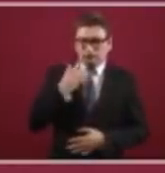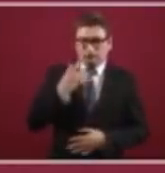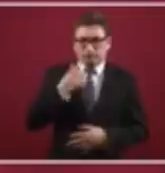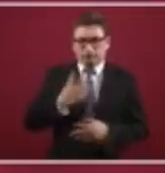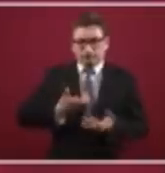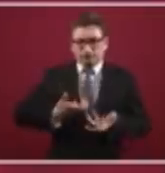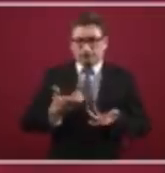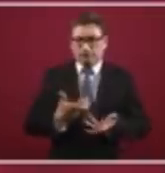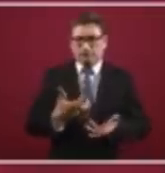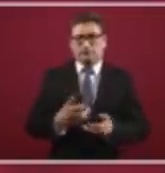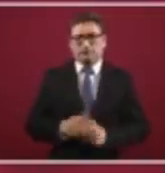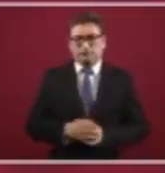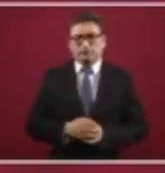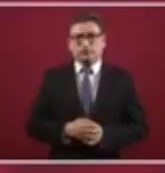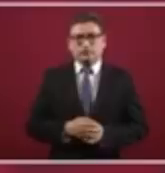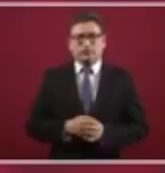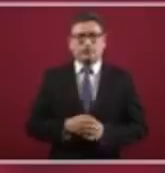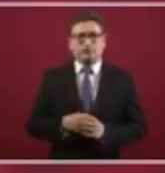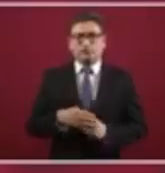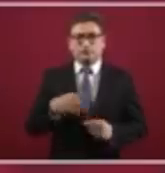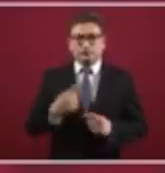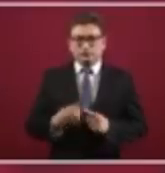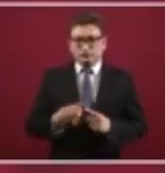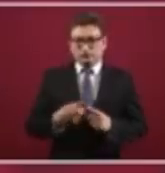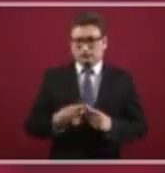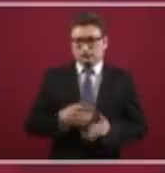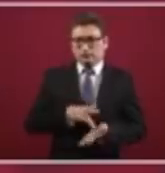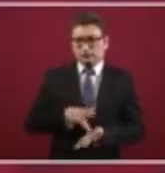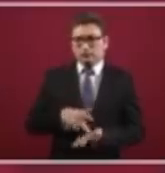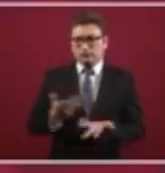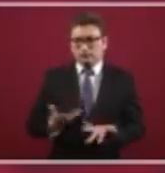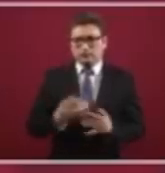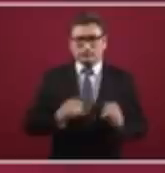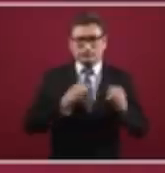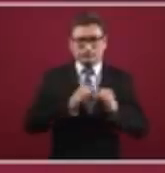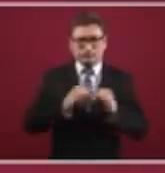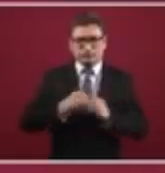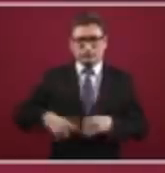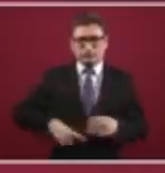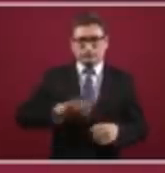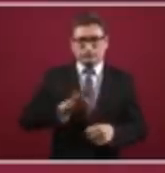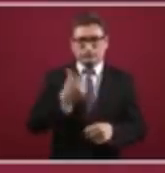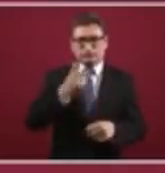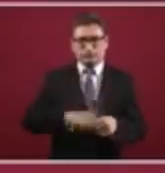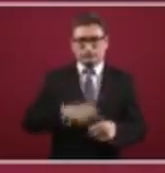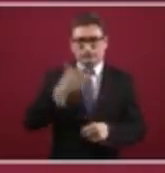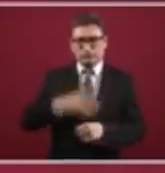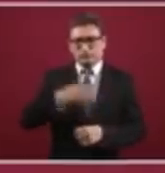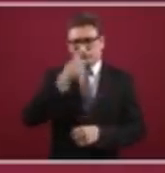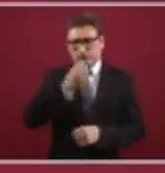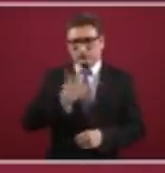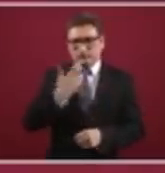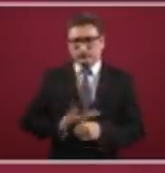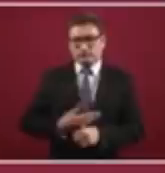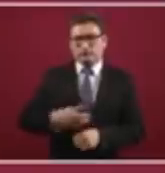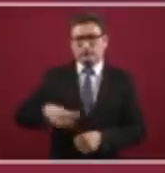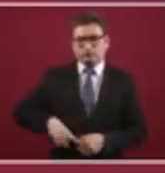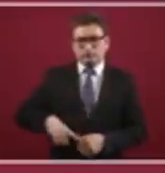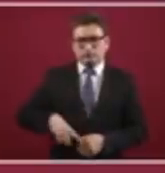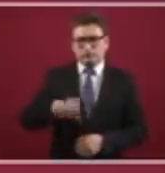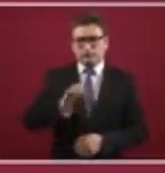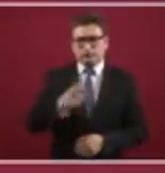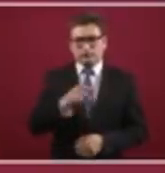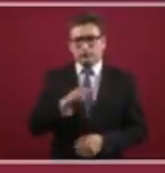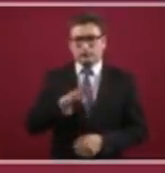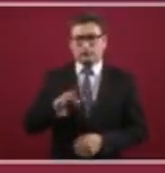en el que concurren además de las instituciones del gobierno federal en este caso representadas por las siete de gobernación la secretaria